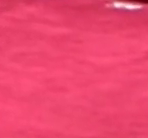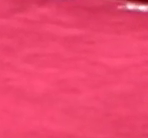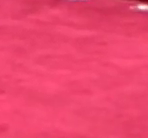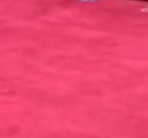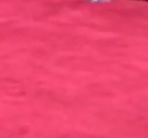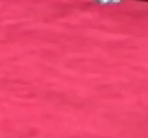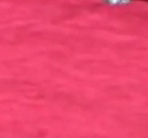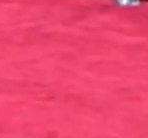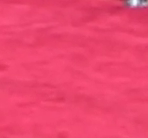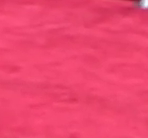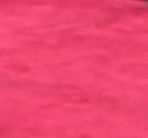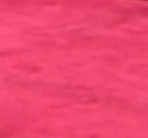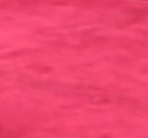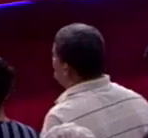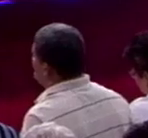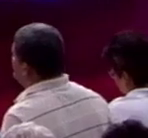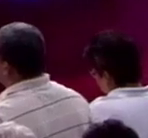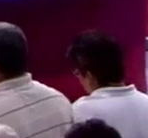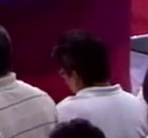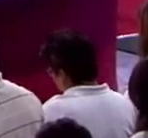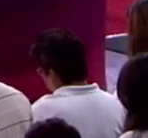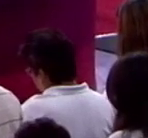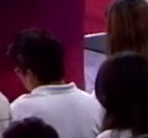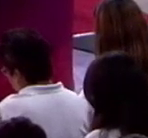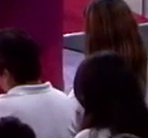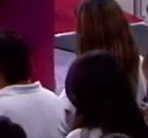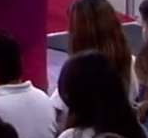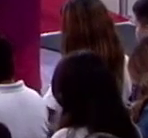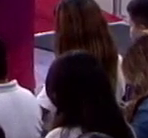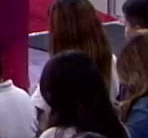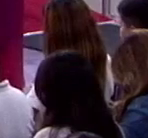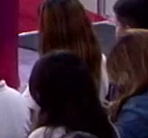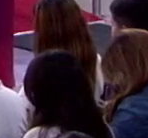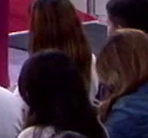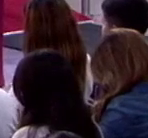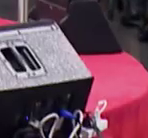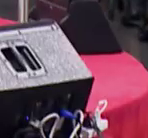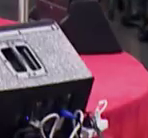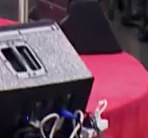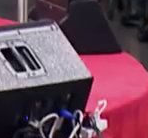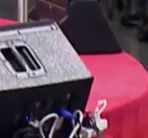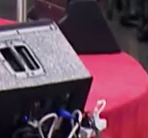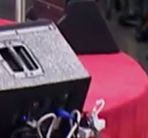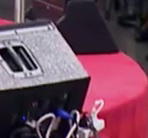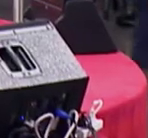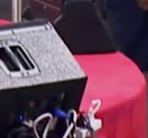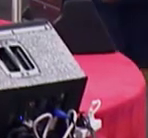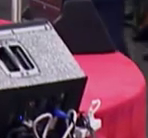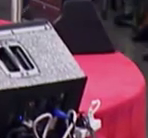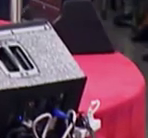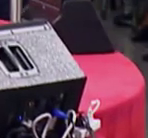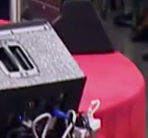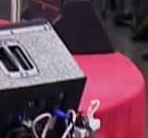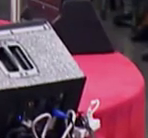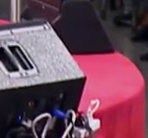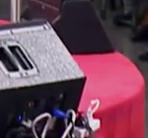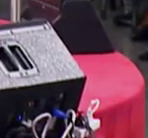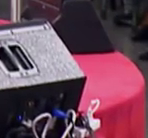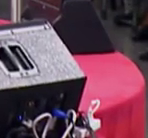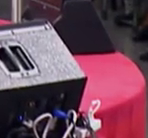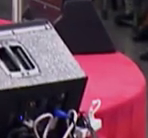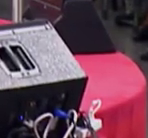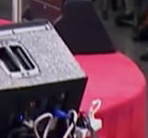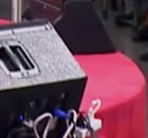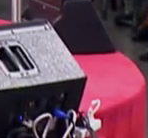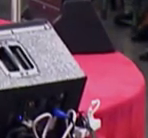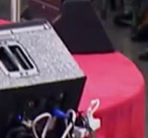nosotros, pero hoy ayúdanos a través de tu Espíritu Santo a reconocer que sin ti no somos nada. En Cristo Jesús te lo pido